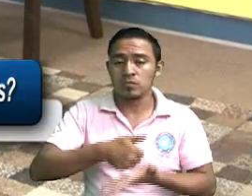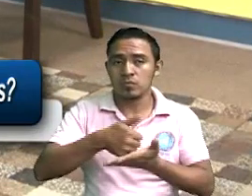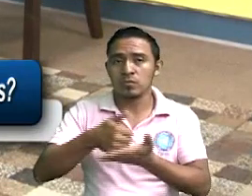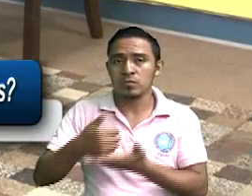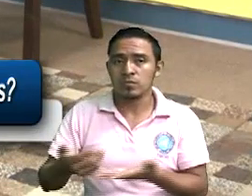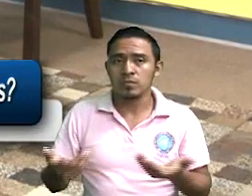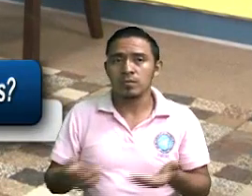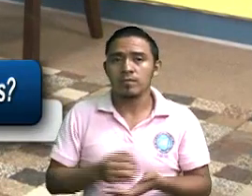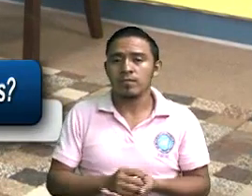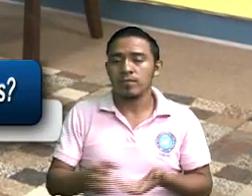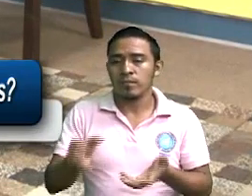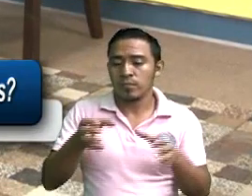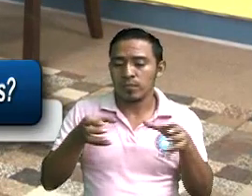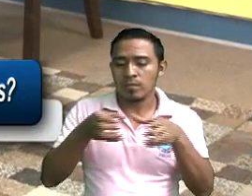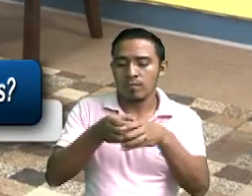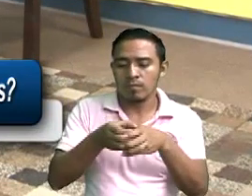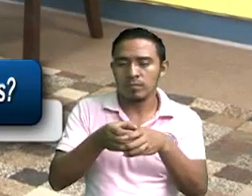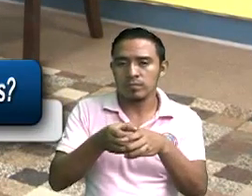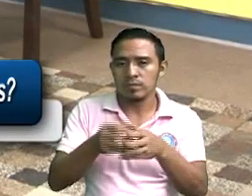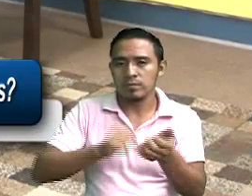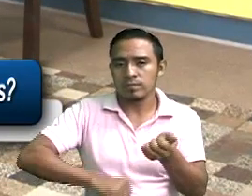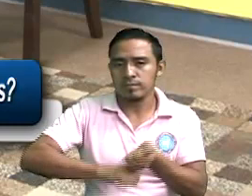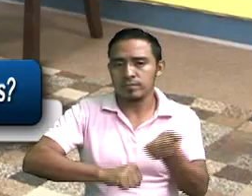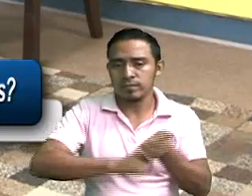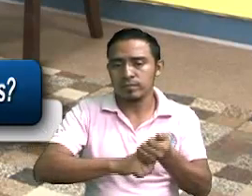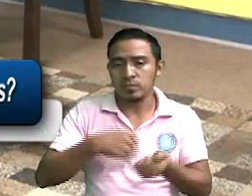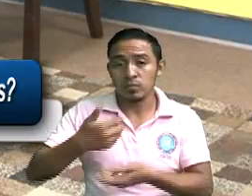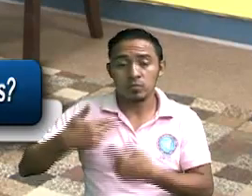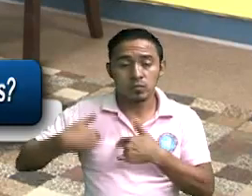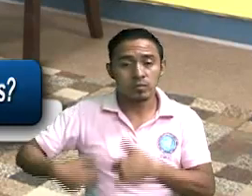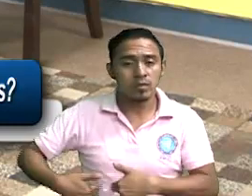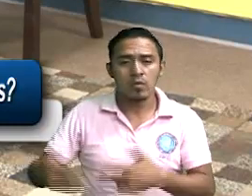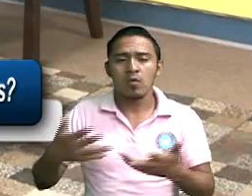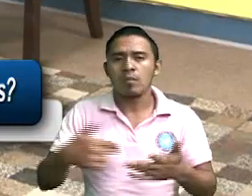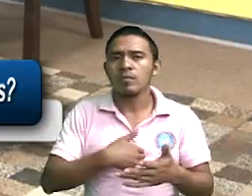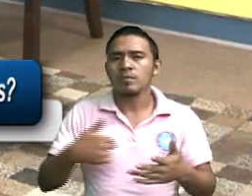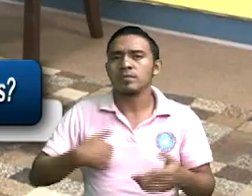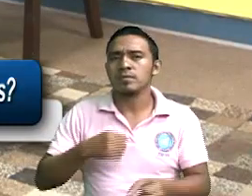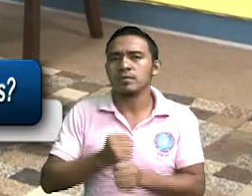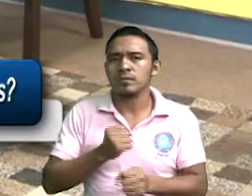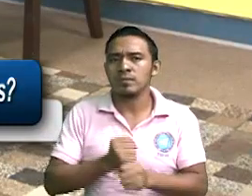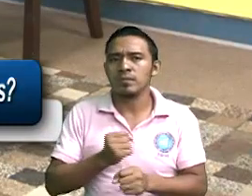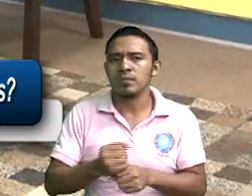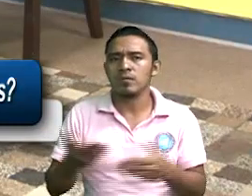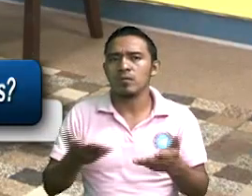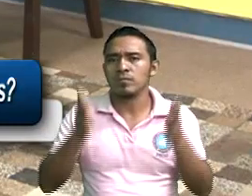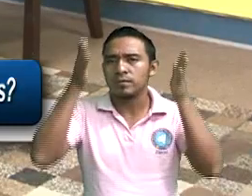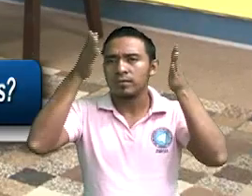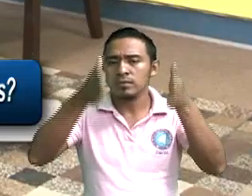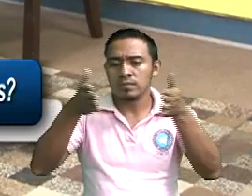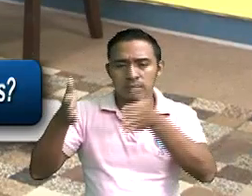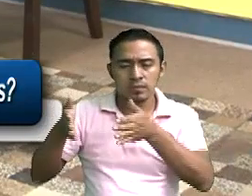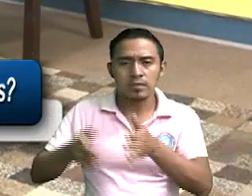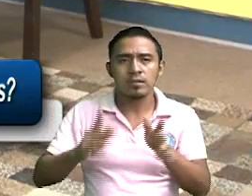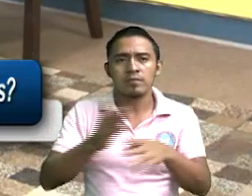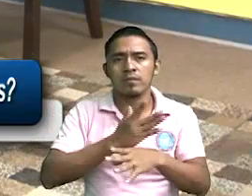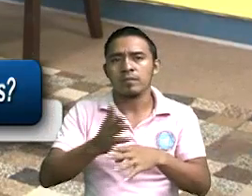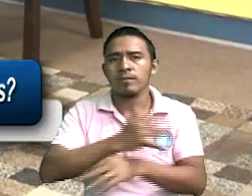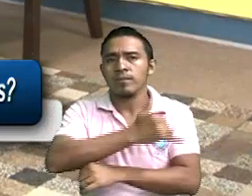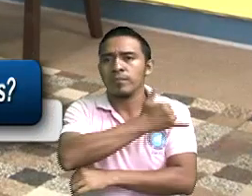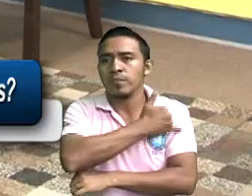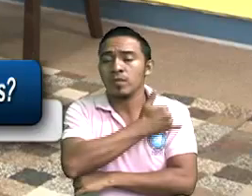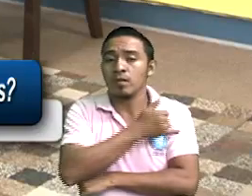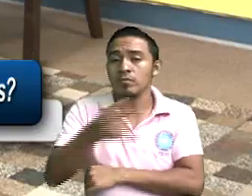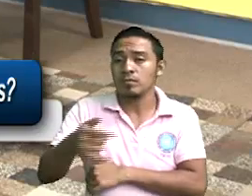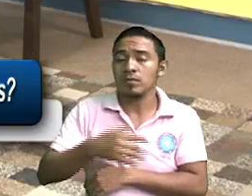de comunitario, de asistencia humanitaria, ¿cómo estamos trabajando? ¿Cómo se están atendiendo estos casos en los hospitales? ¿Usted